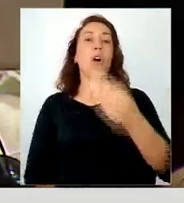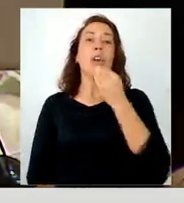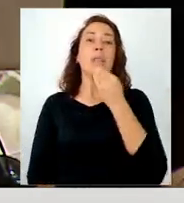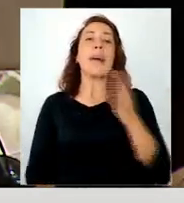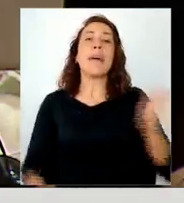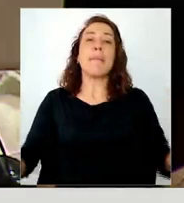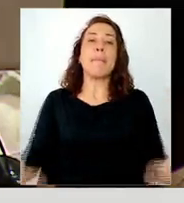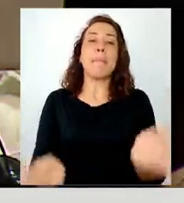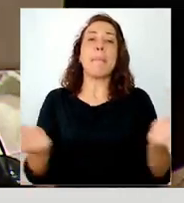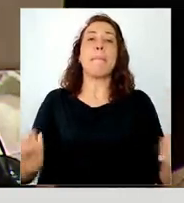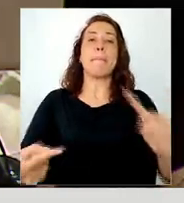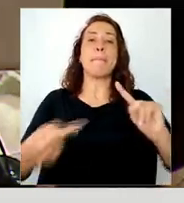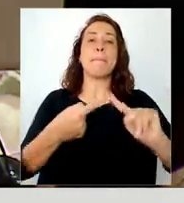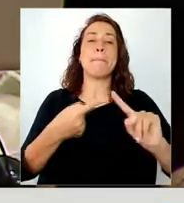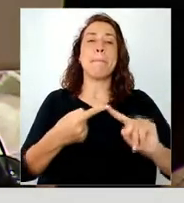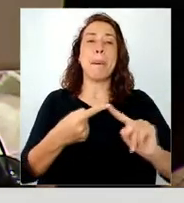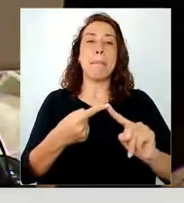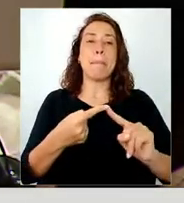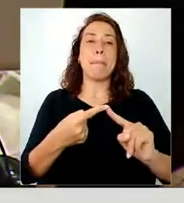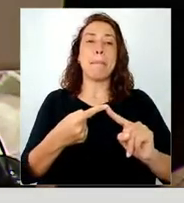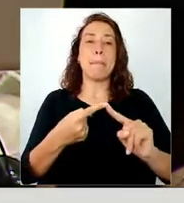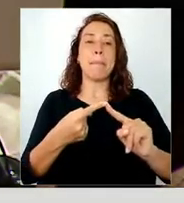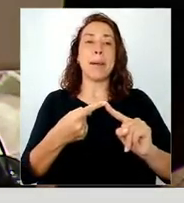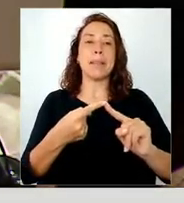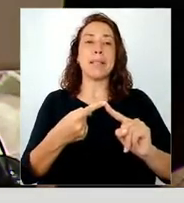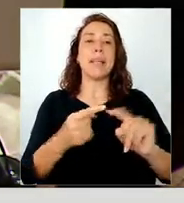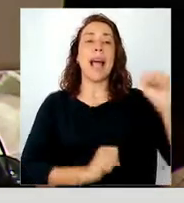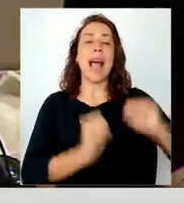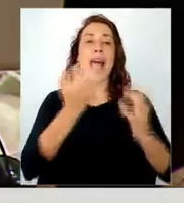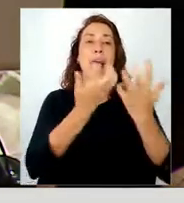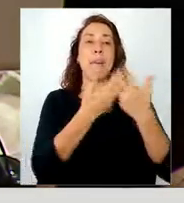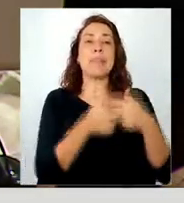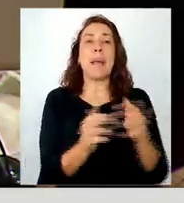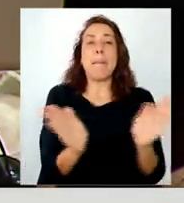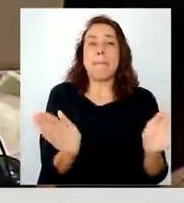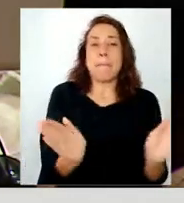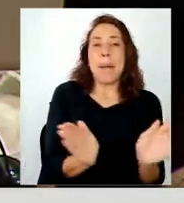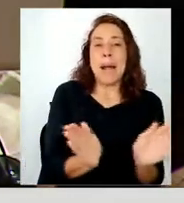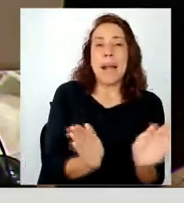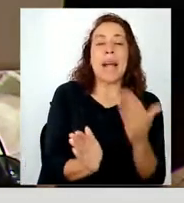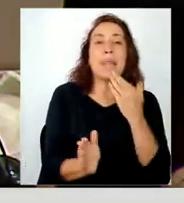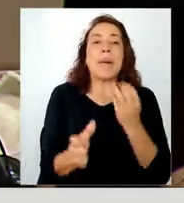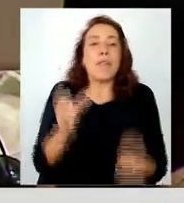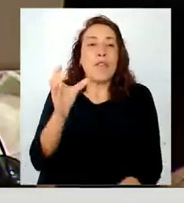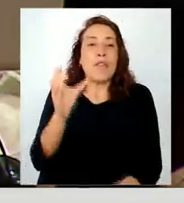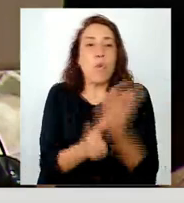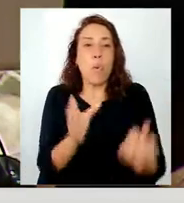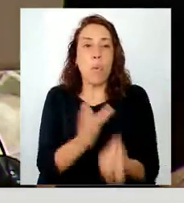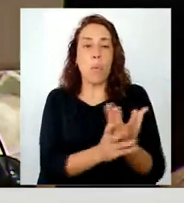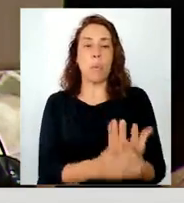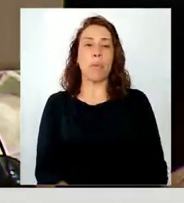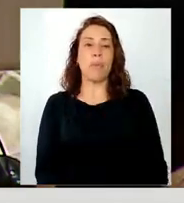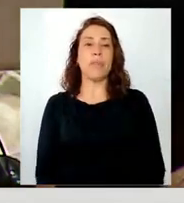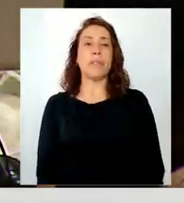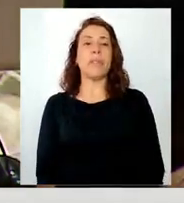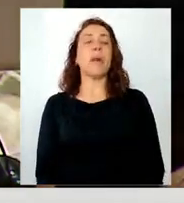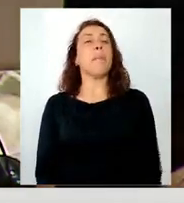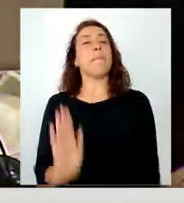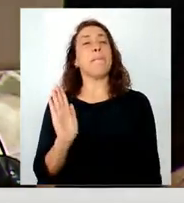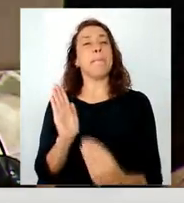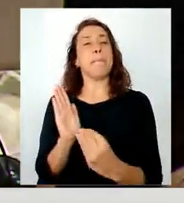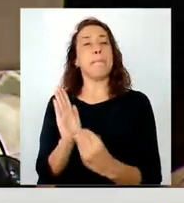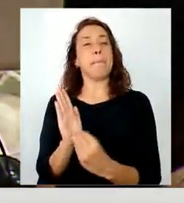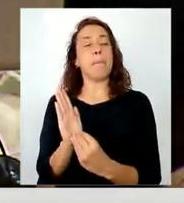de este proyecto de empresas de menor tamaño y la innovación al establecer la exclusividad del